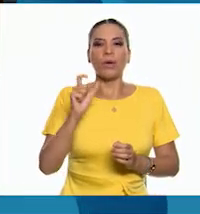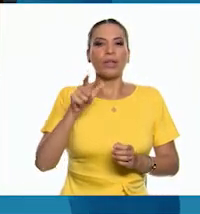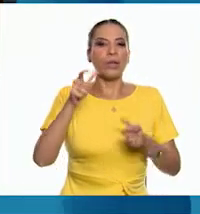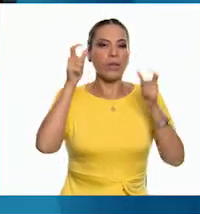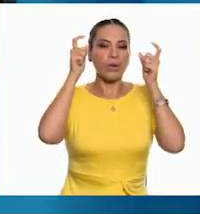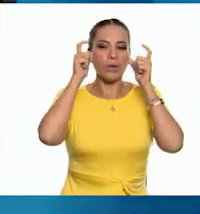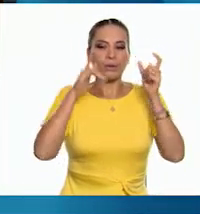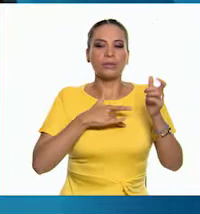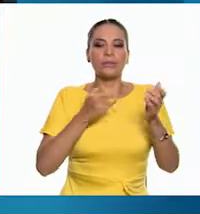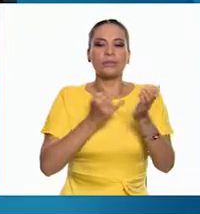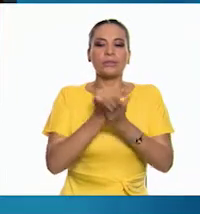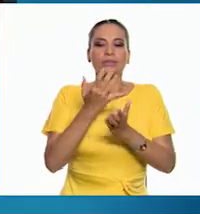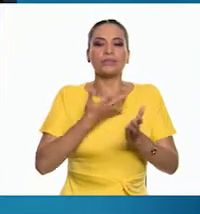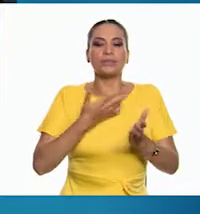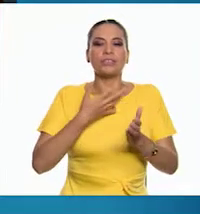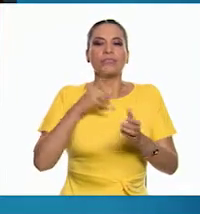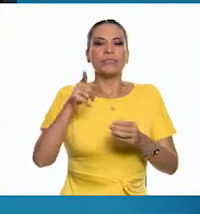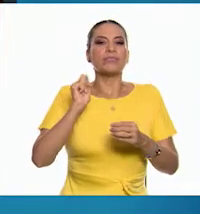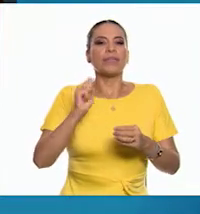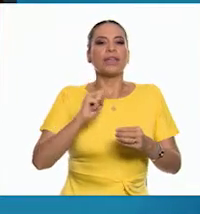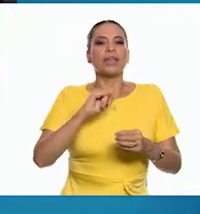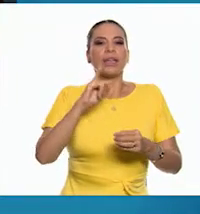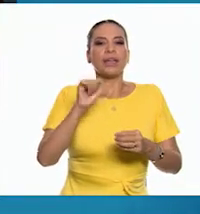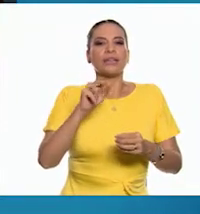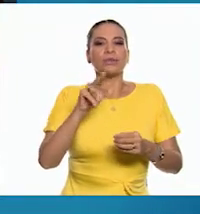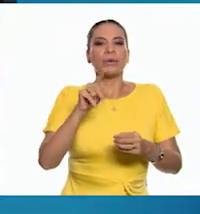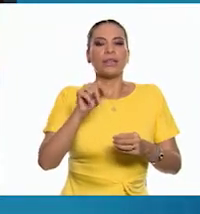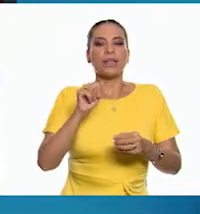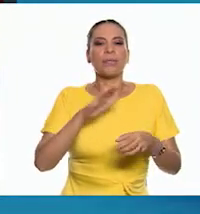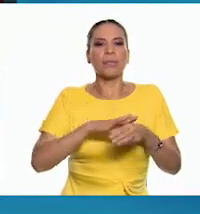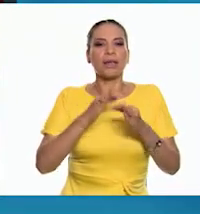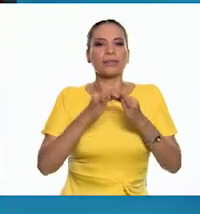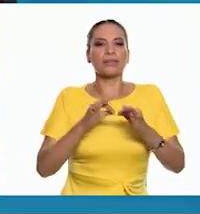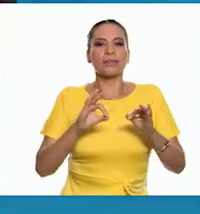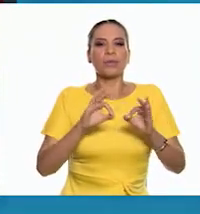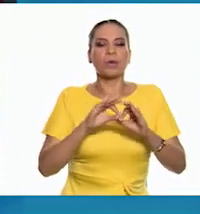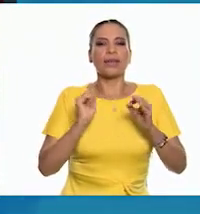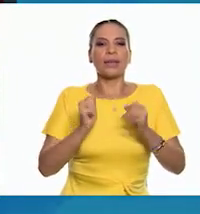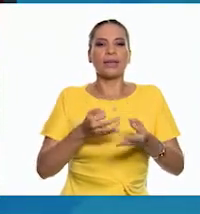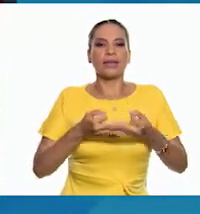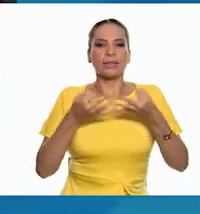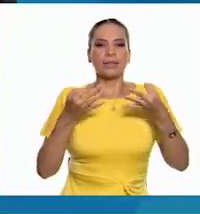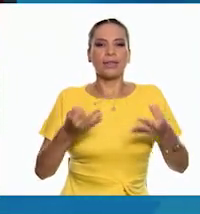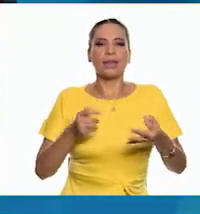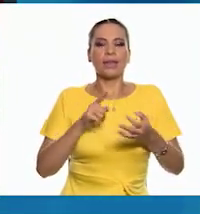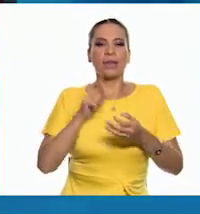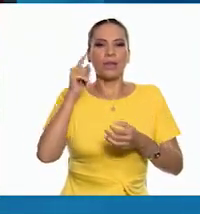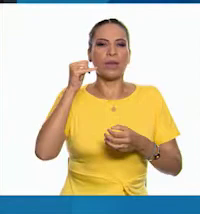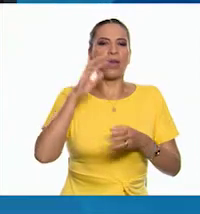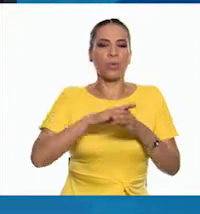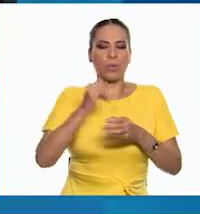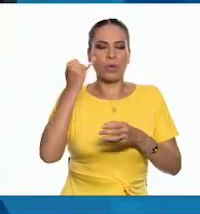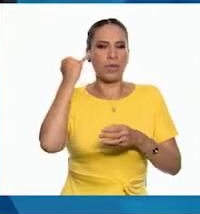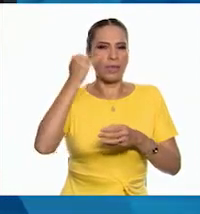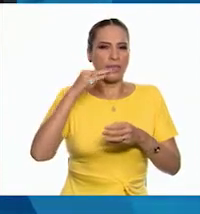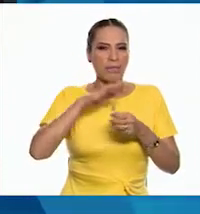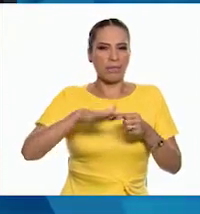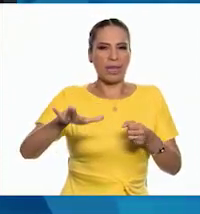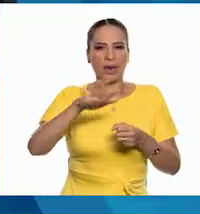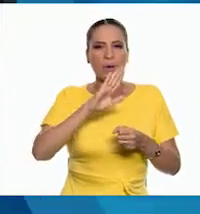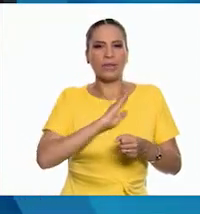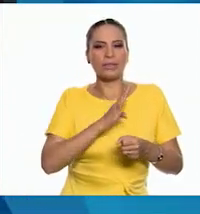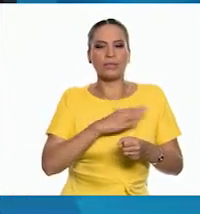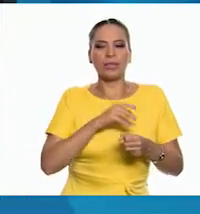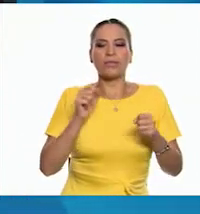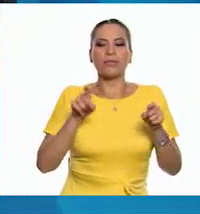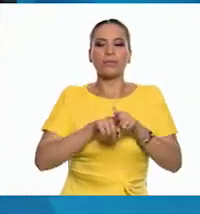corona decide sacar a la orden jesuita, que es la más importante de los territorios del Imperio Español. En un mismo día, en